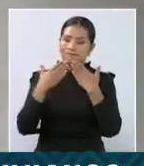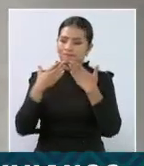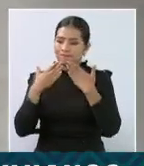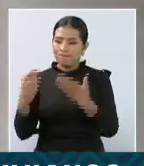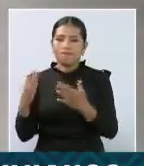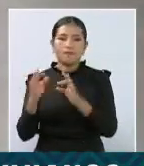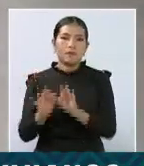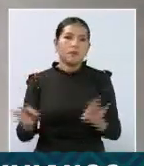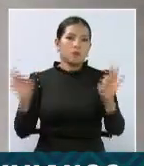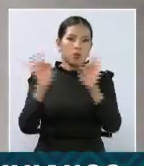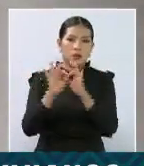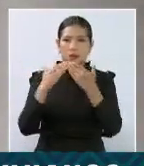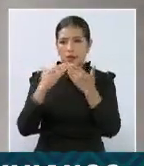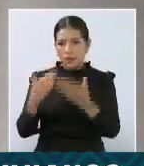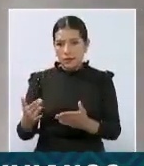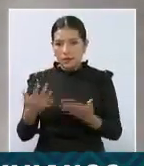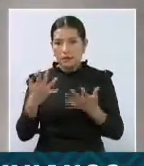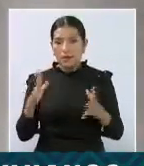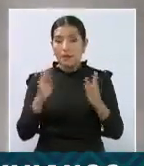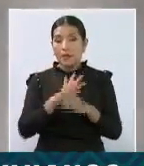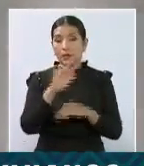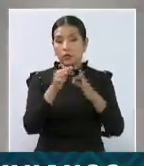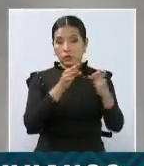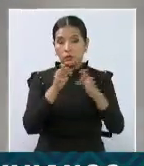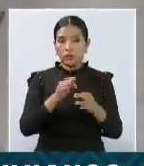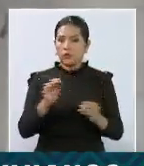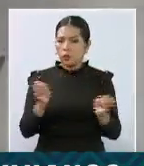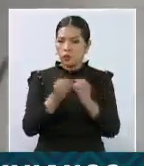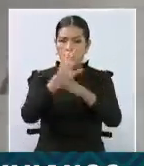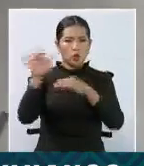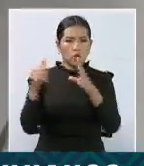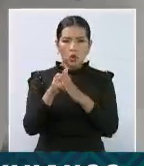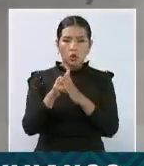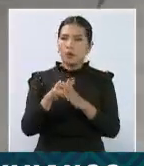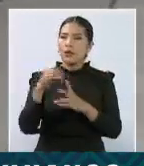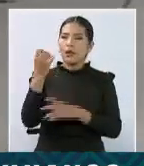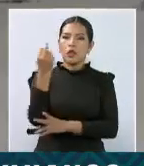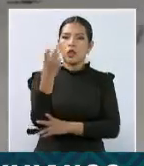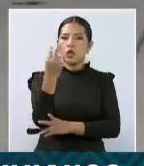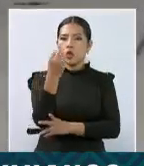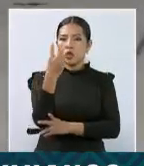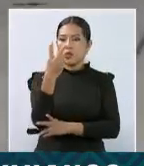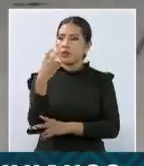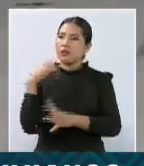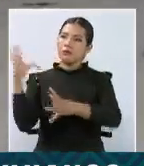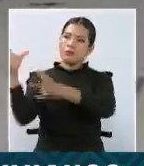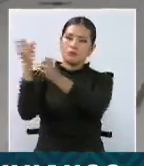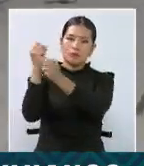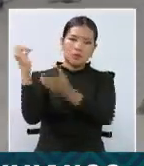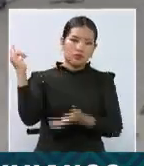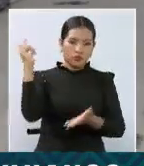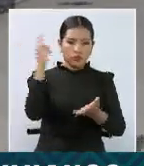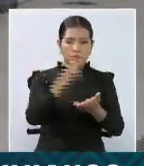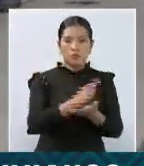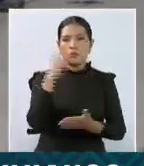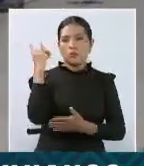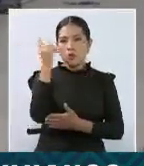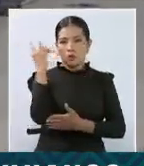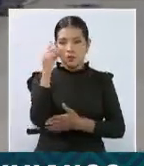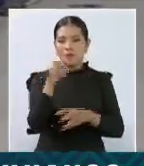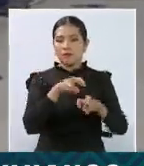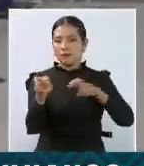al territorio boliviano. Les podemos dar los datos: 12 personas repatriadas están llegando el día de hoy a lo que es también el Estado Plurinacional de